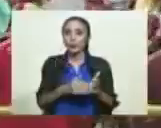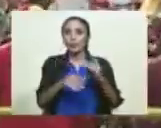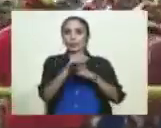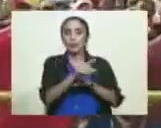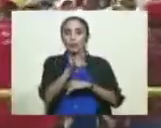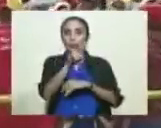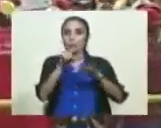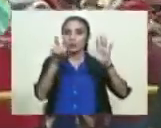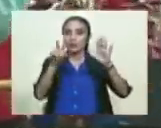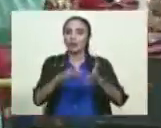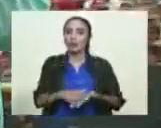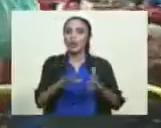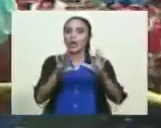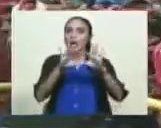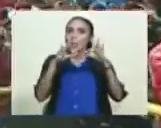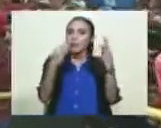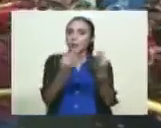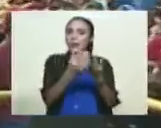64.126 hogares de la patria.